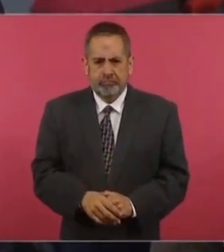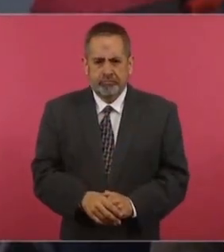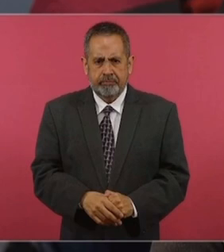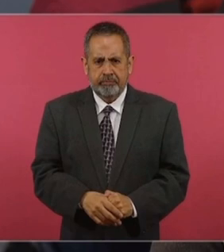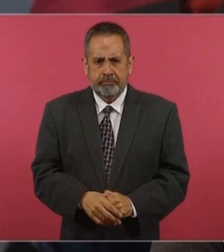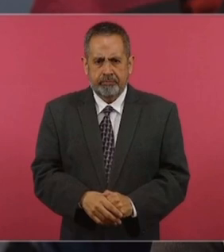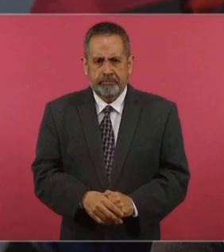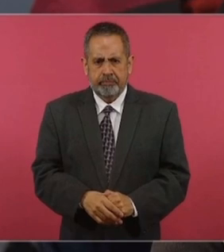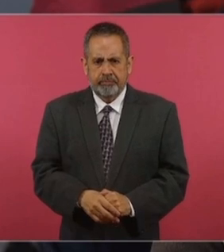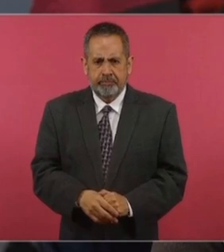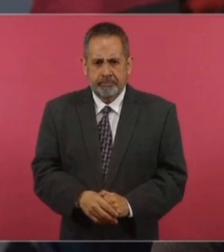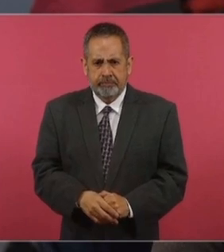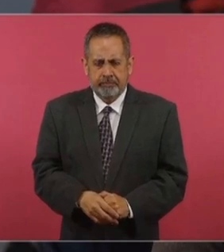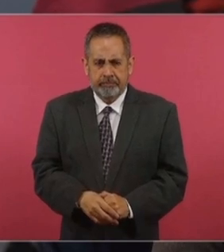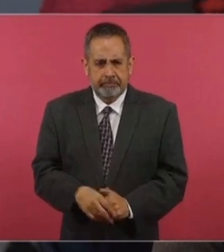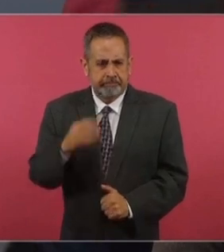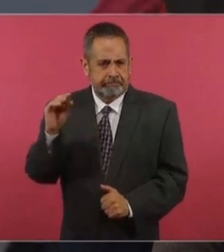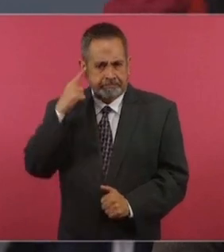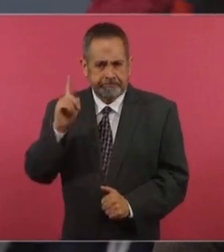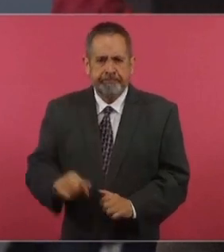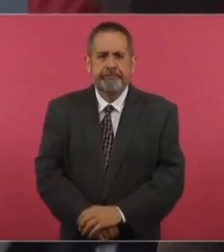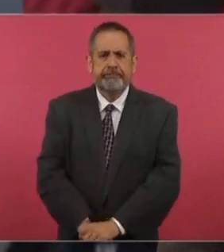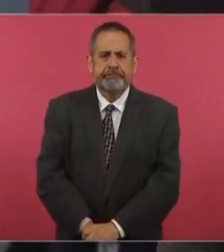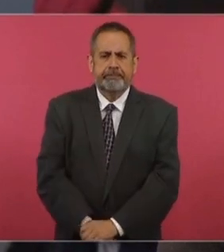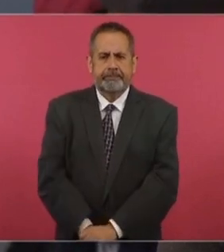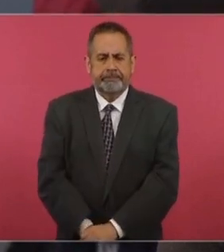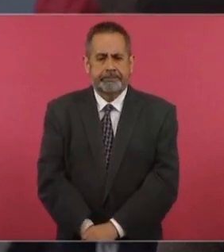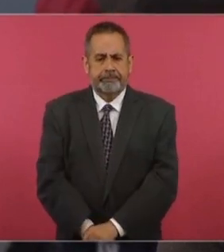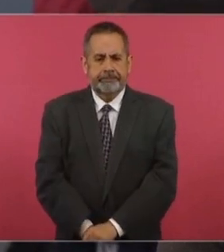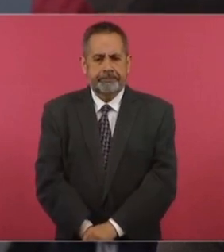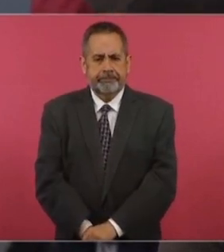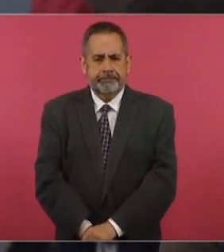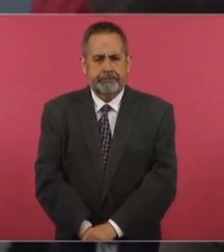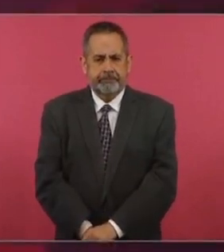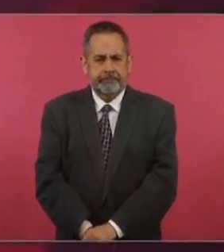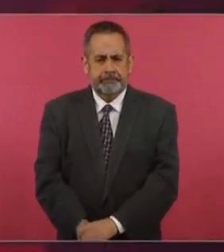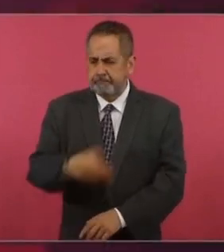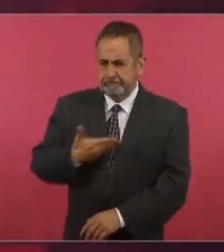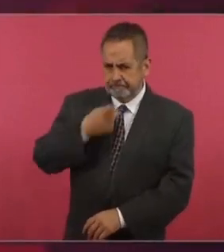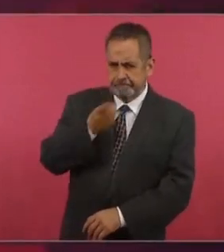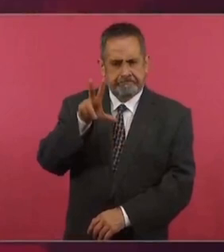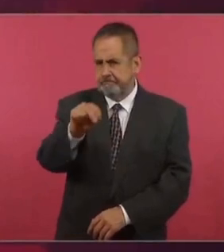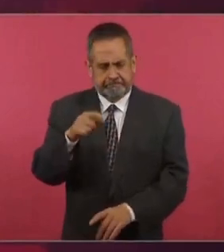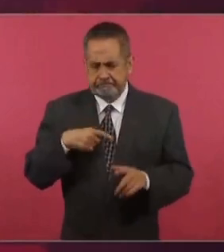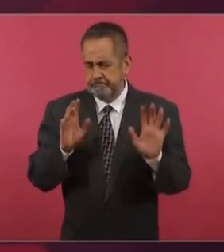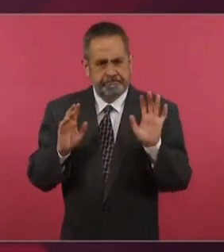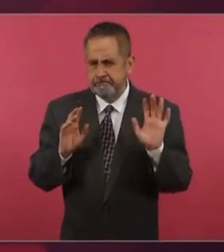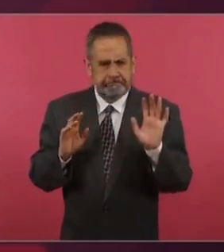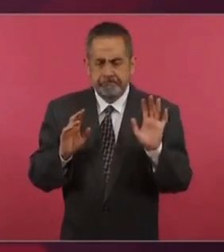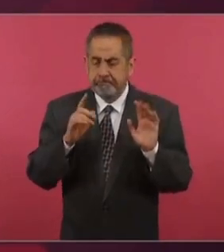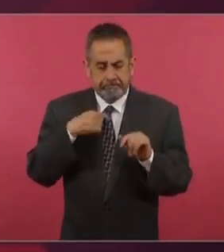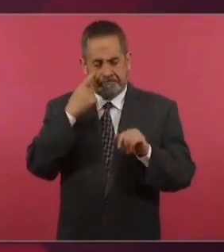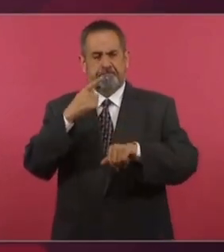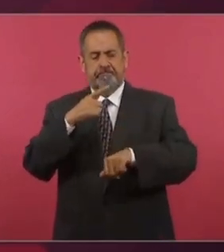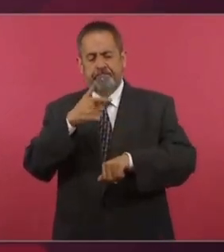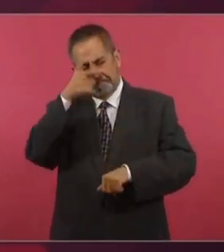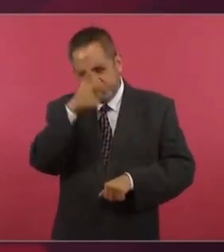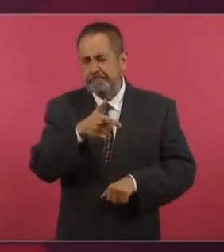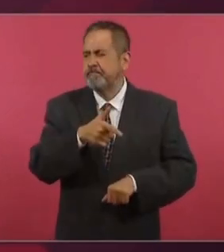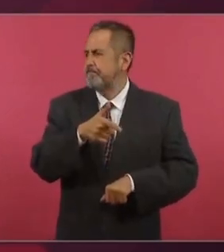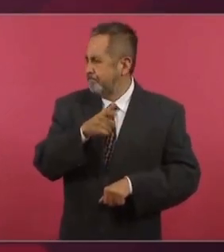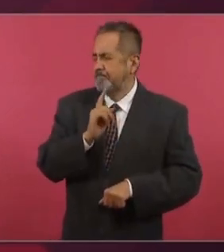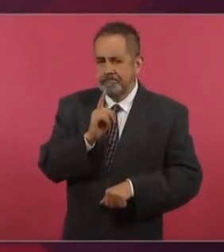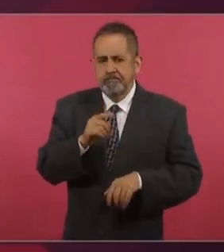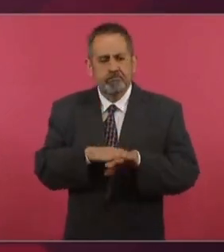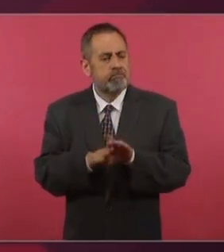en el 2006, eso, violó Fox la Constitución, usted le está haciendo prácticamente lo mismo, presidente. No, no, yo lo que estoy advirtiendo es